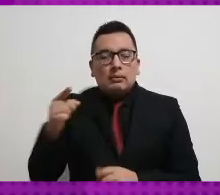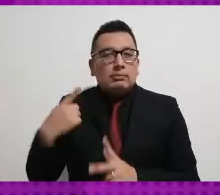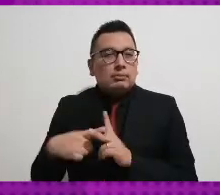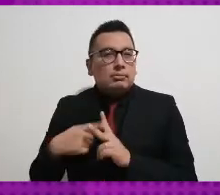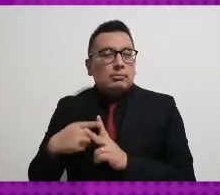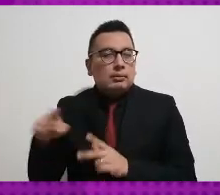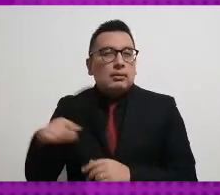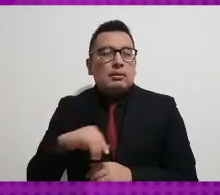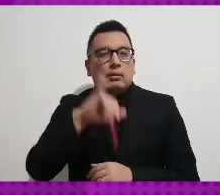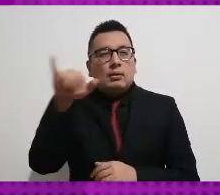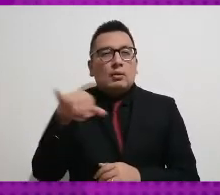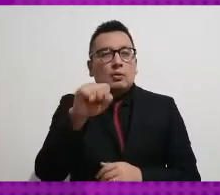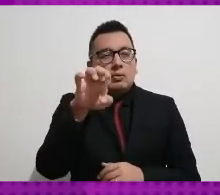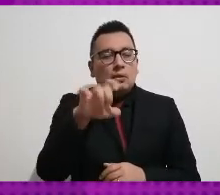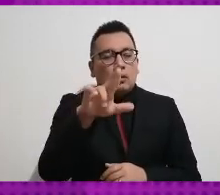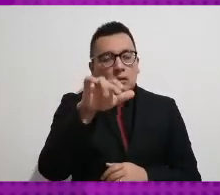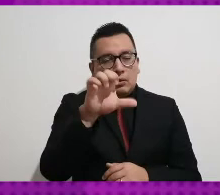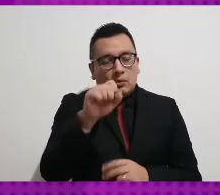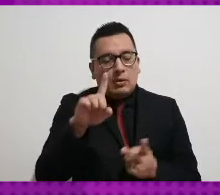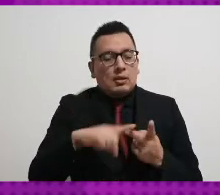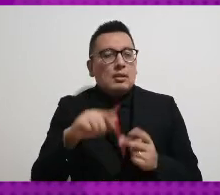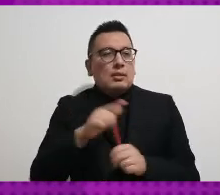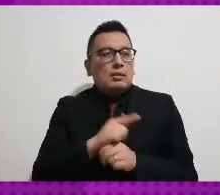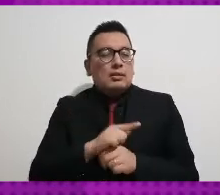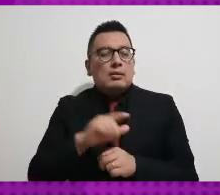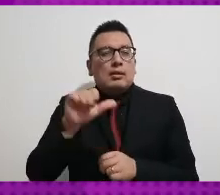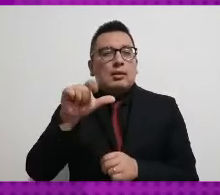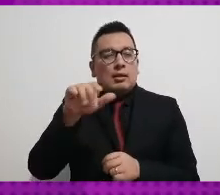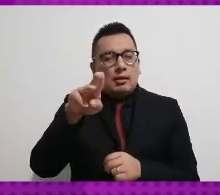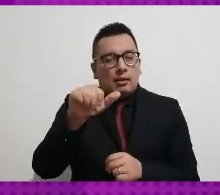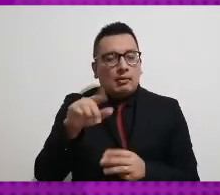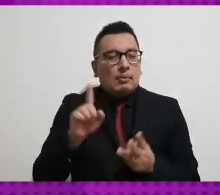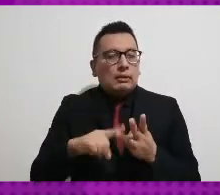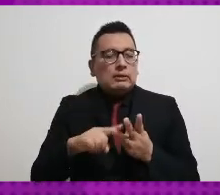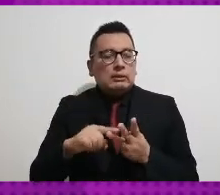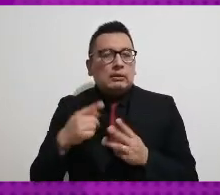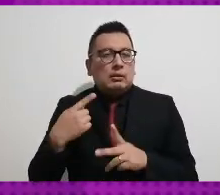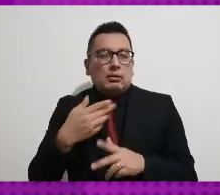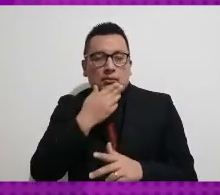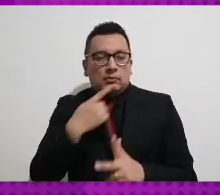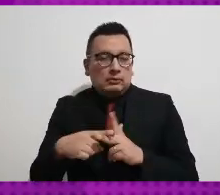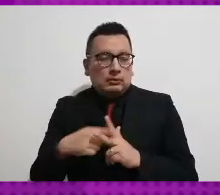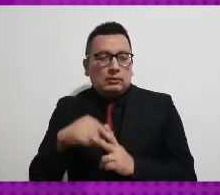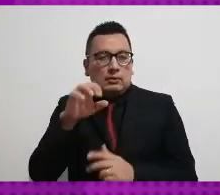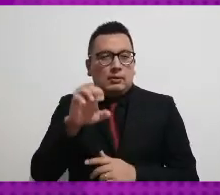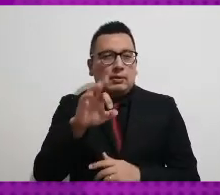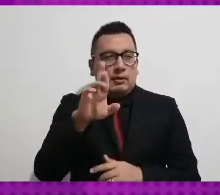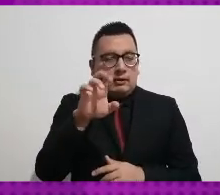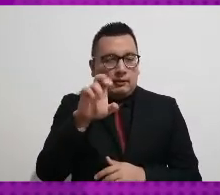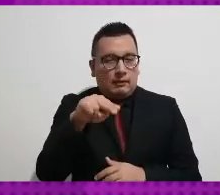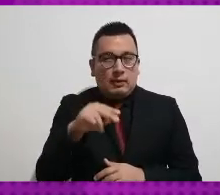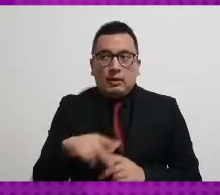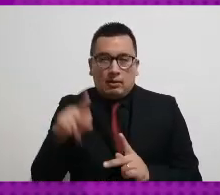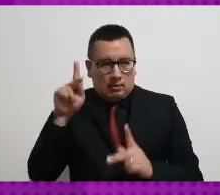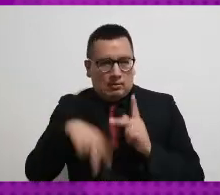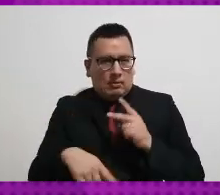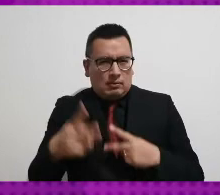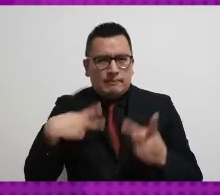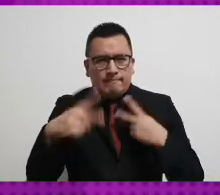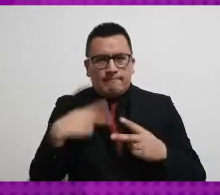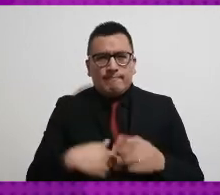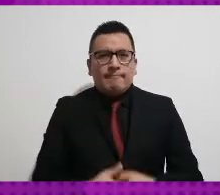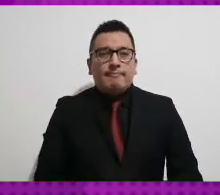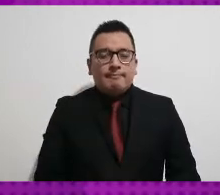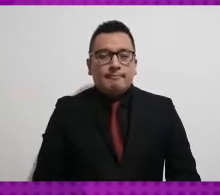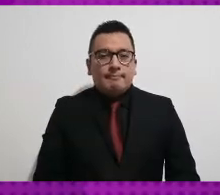contador público certificado José Luis González Jaime, la licenciada Alma Gaitán y el contador público Efrén Hernández. Vamos a una